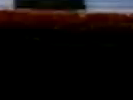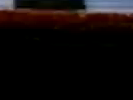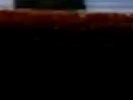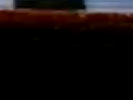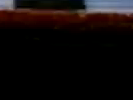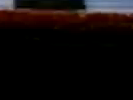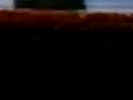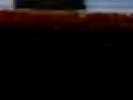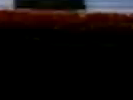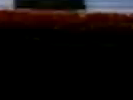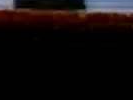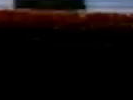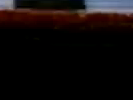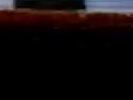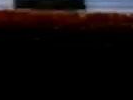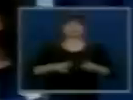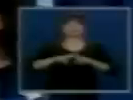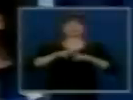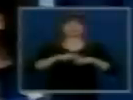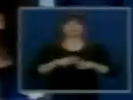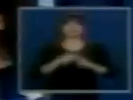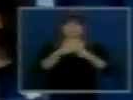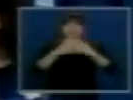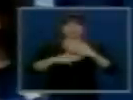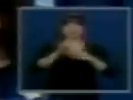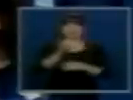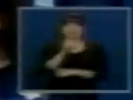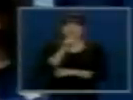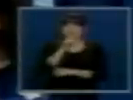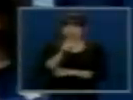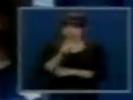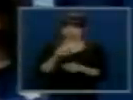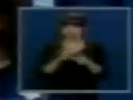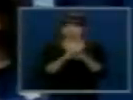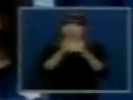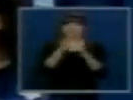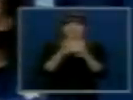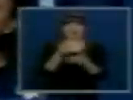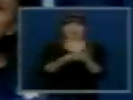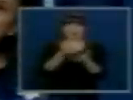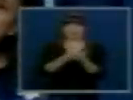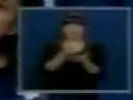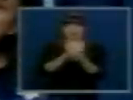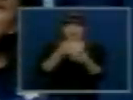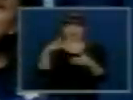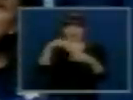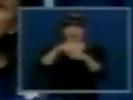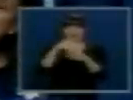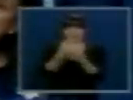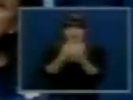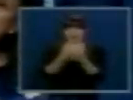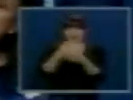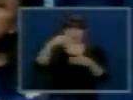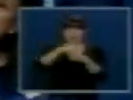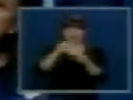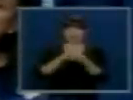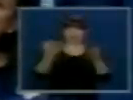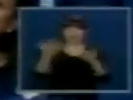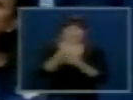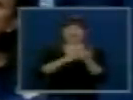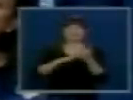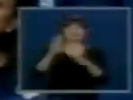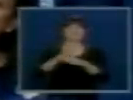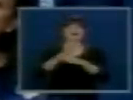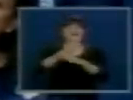Partiendo de esa realidad, se ha reactivado la Comisión de Financiamiento de la Inversión Pública, integrada por el Banco